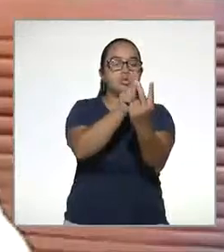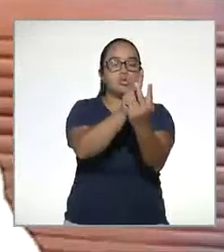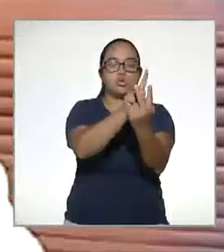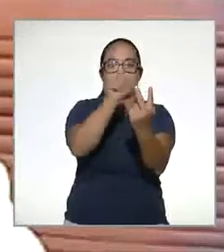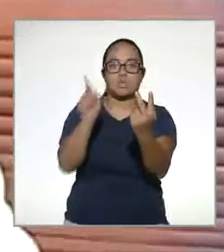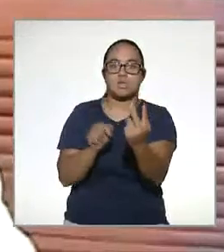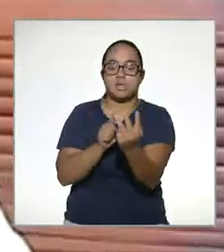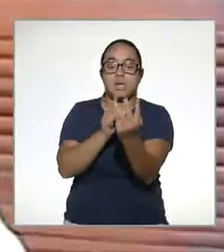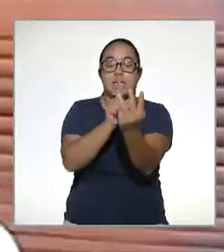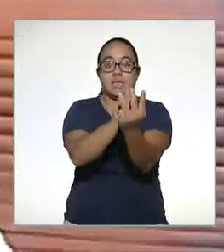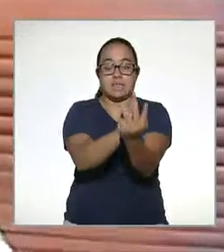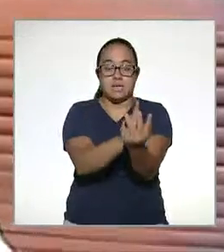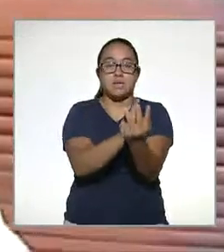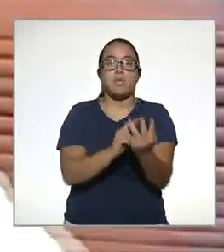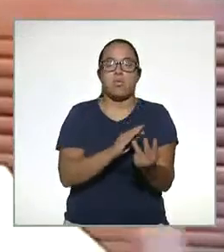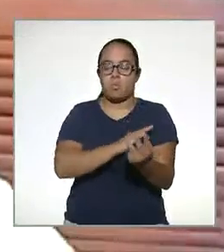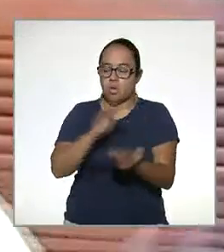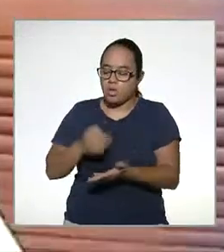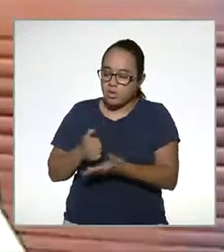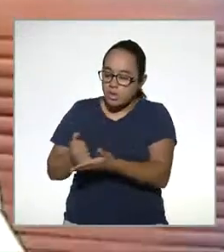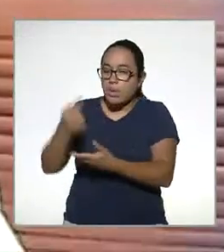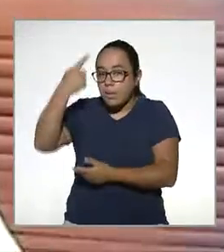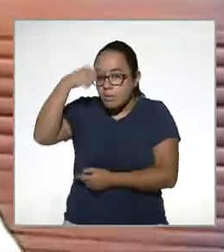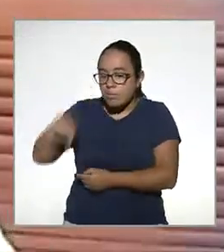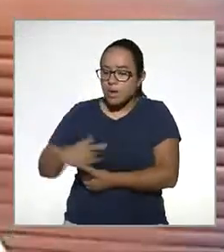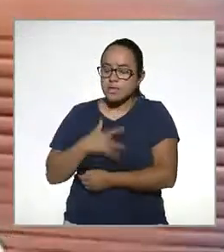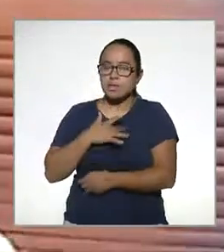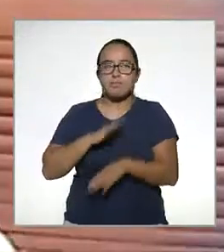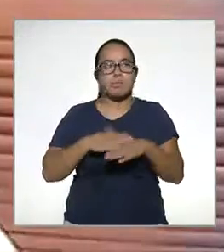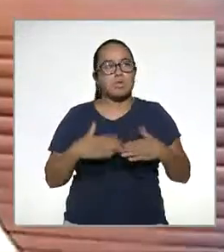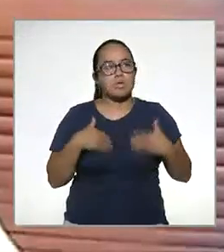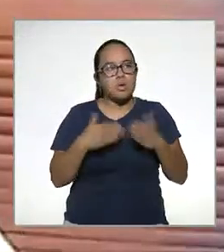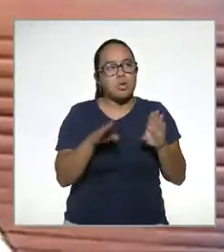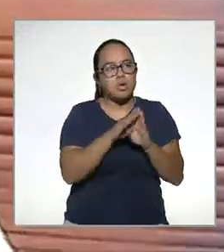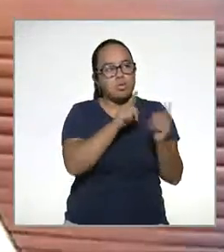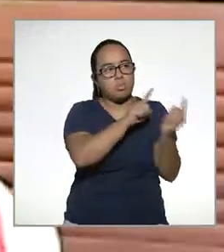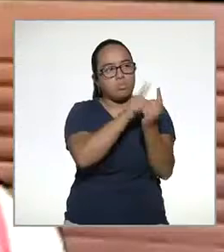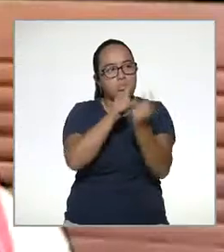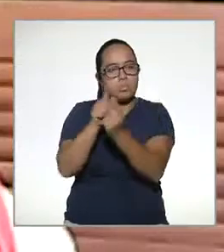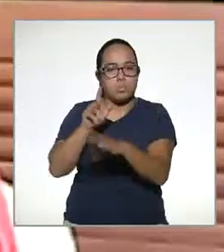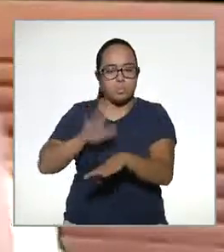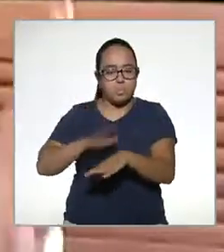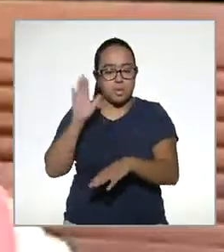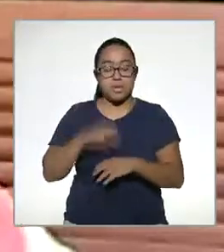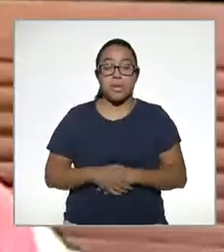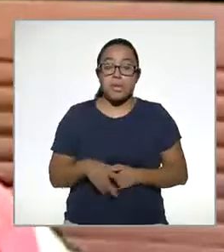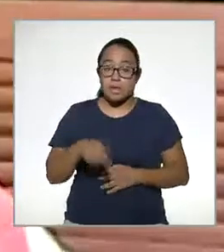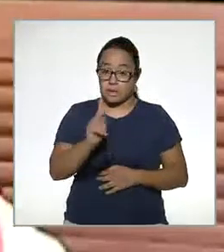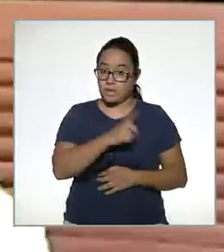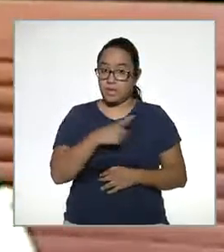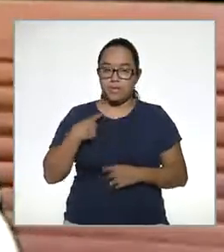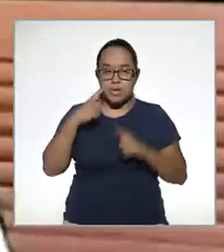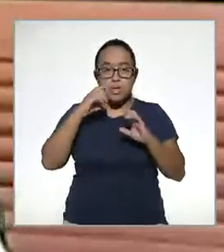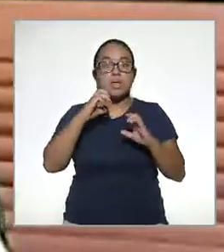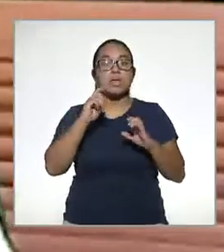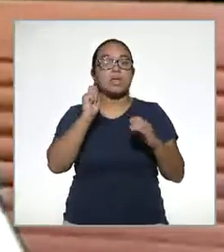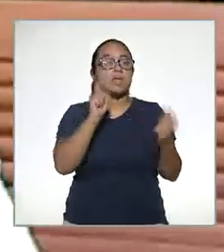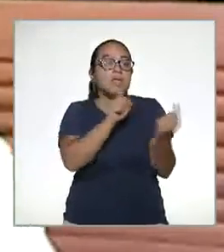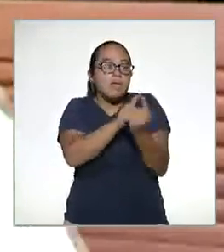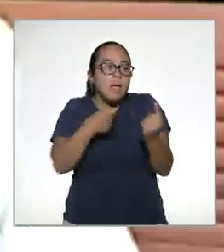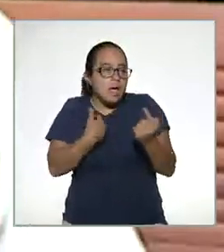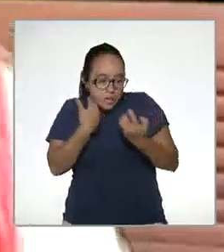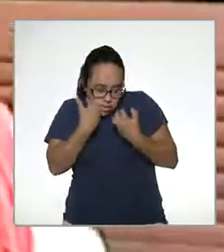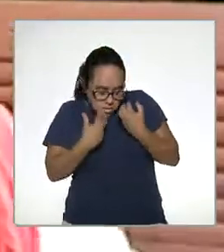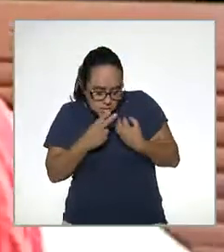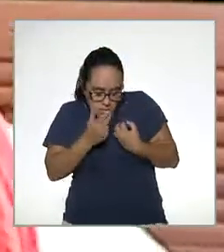tres, podemos ayudarle a que vaya sintiendo cada vez más confianza de interactuar con estas personas. Ojo que ser introvertido no significa ser tímido,